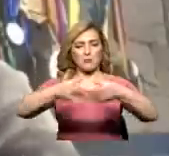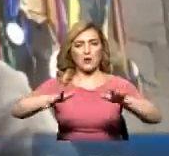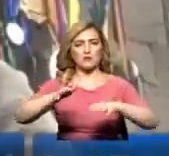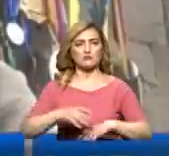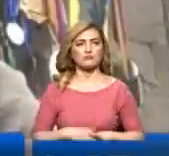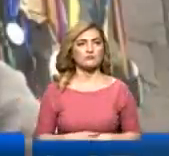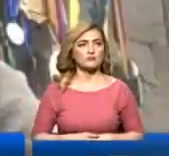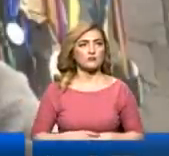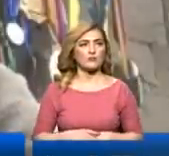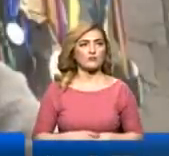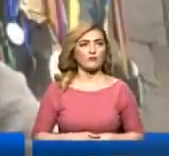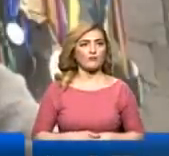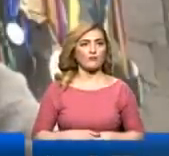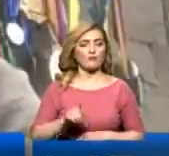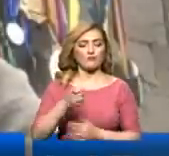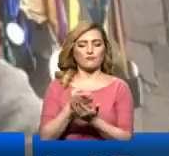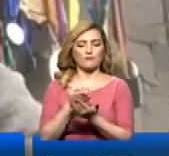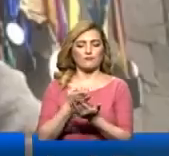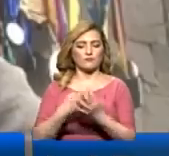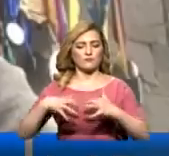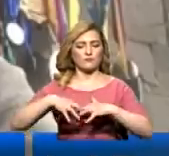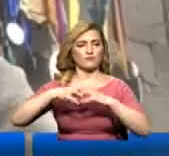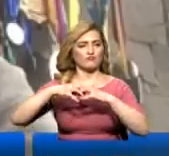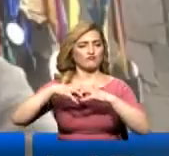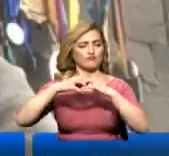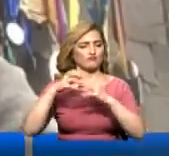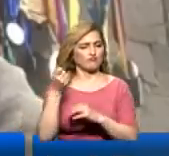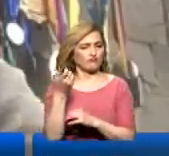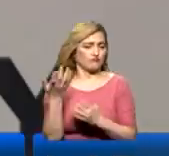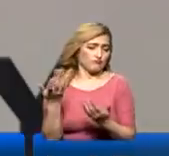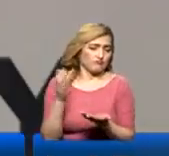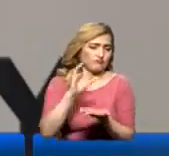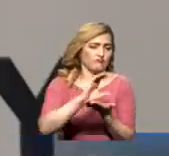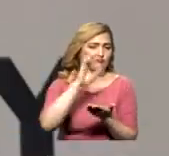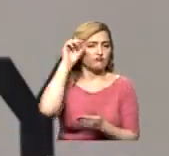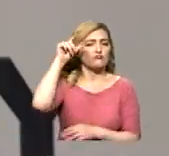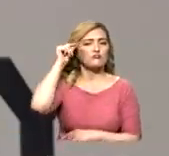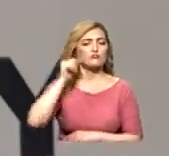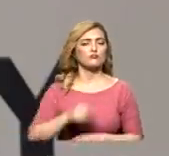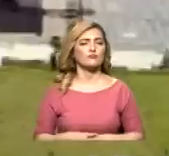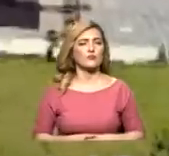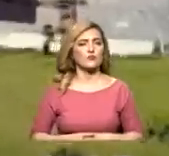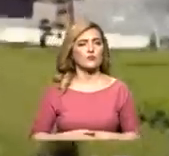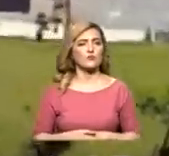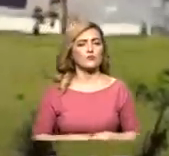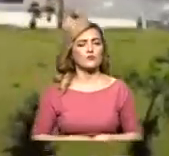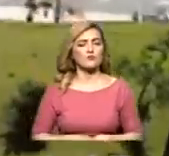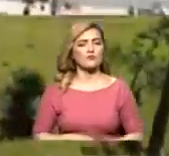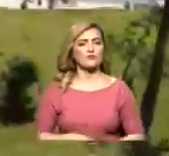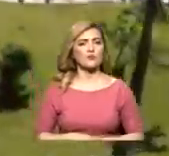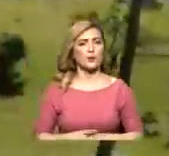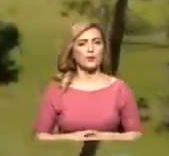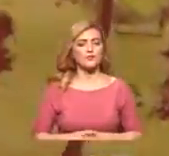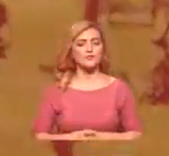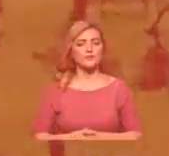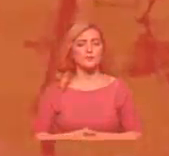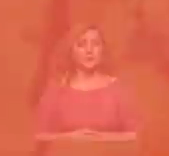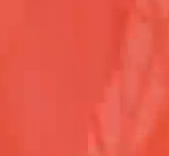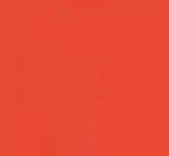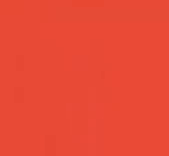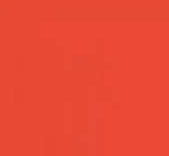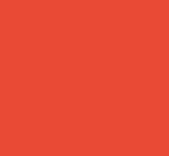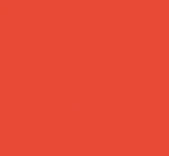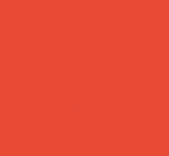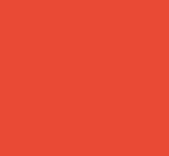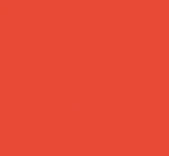pública está para dar rentabilidad y, en ese sentido, dar excedentes al gobierno. En Quito, Freddy Paredes, 24 horas.